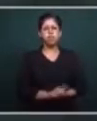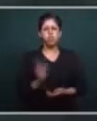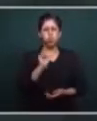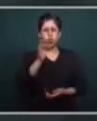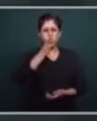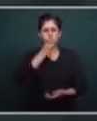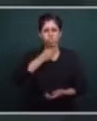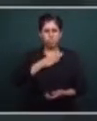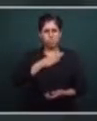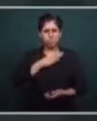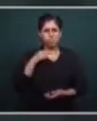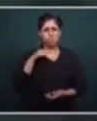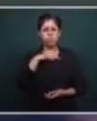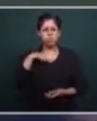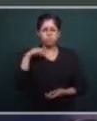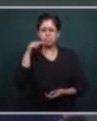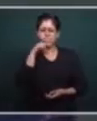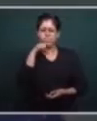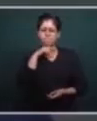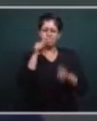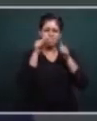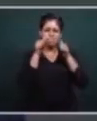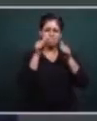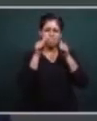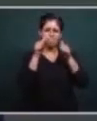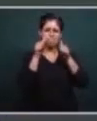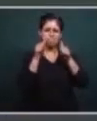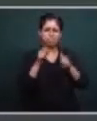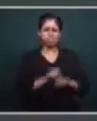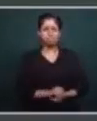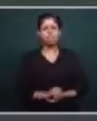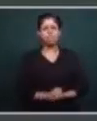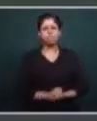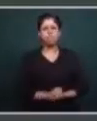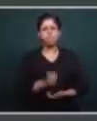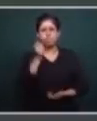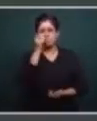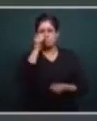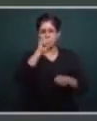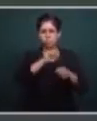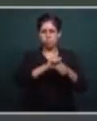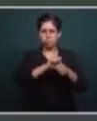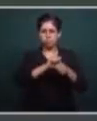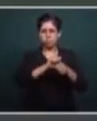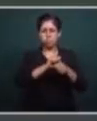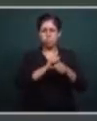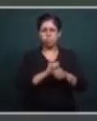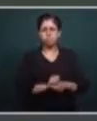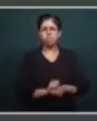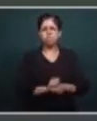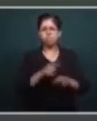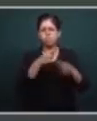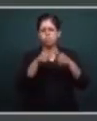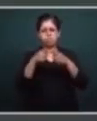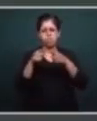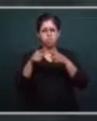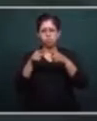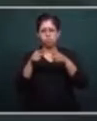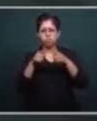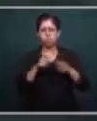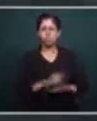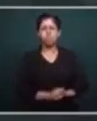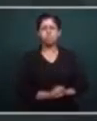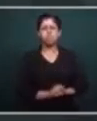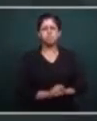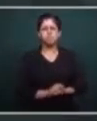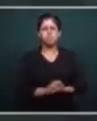momento. La Secretaría de Relaciones Exteriores, los consulados de México en